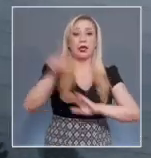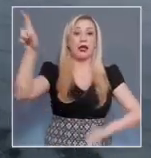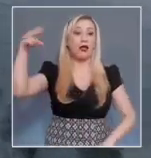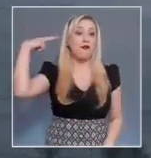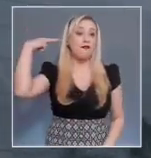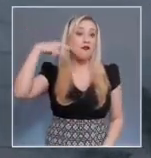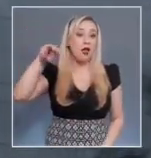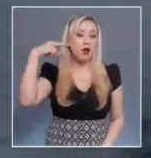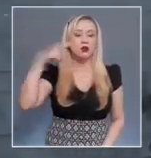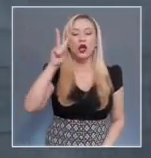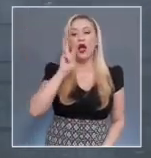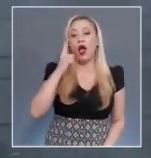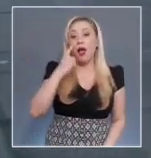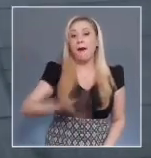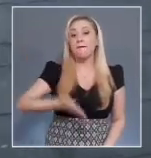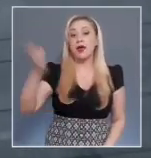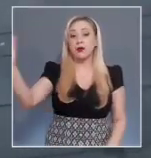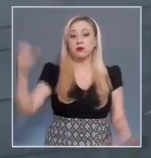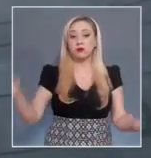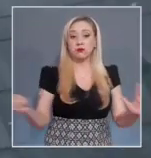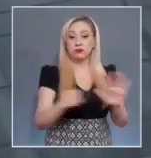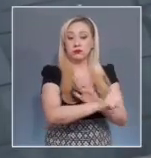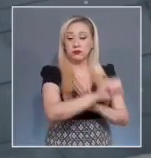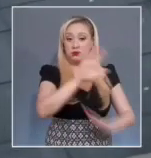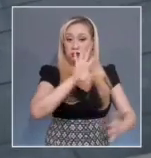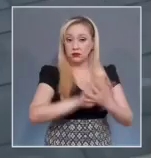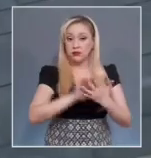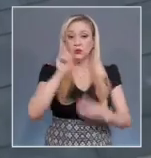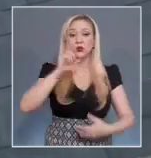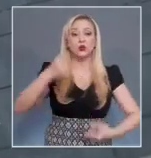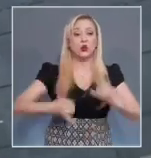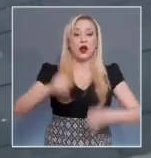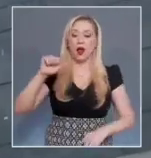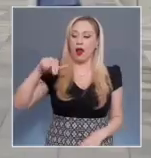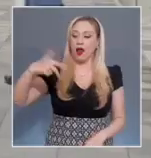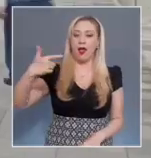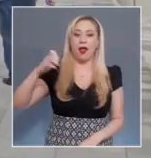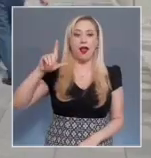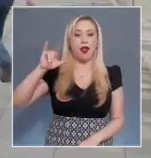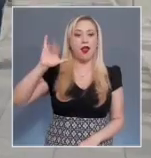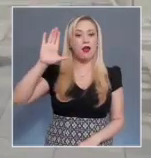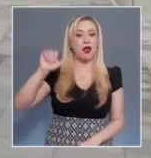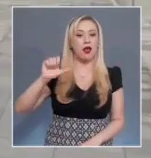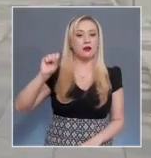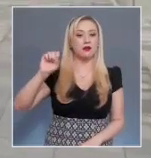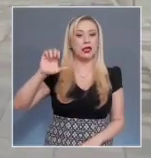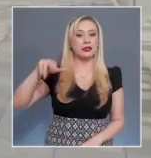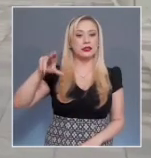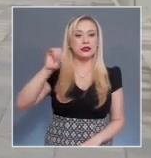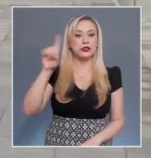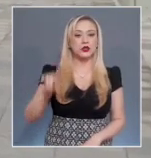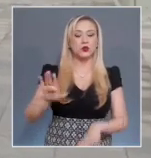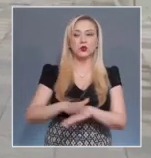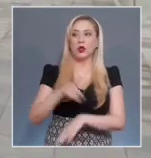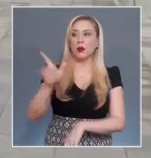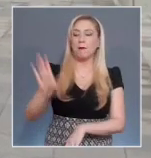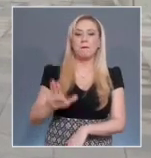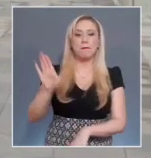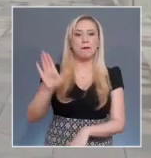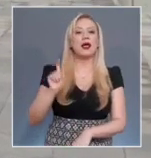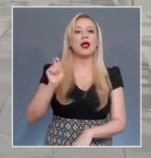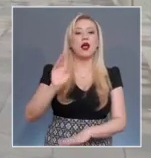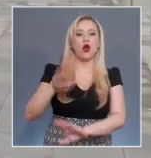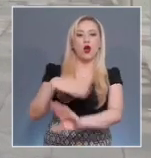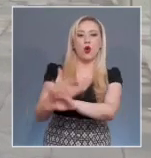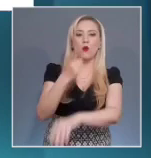a proceso a la jueza Angélica Sánchez Hernández por su presunta responsabilidad en los delitos contra la fe pública y tráfico de